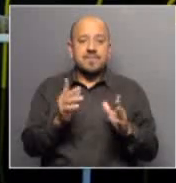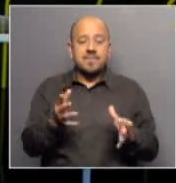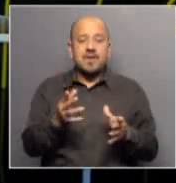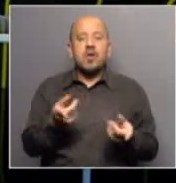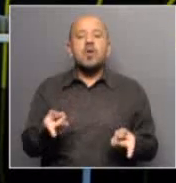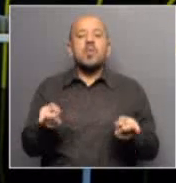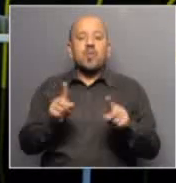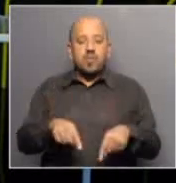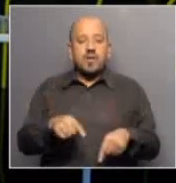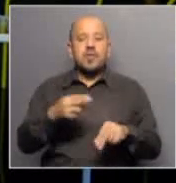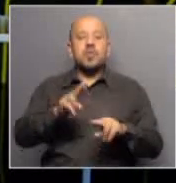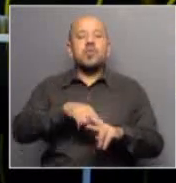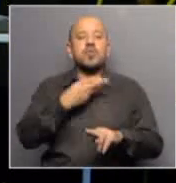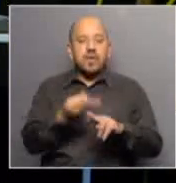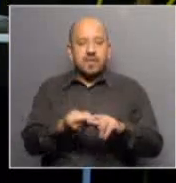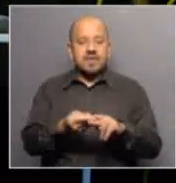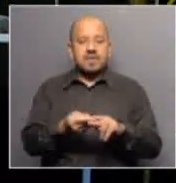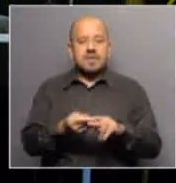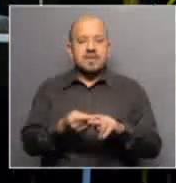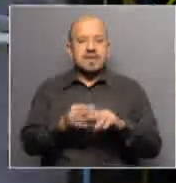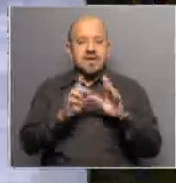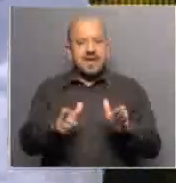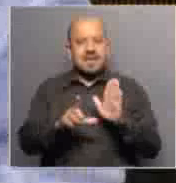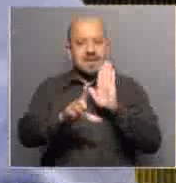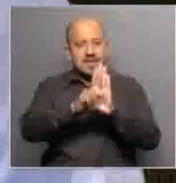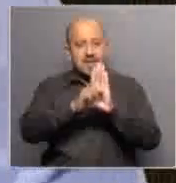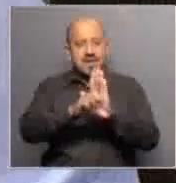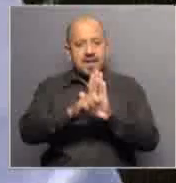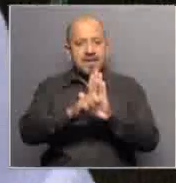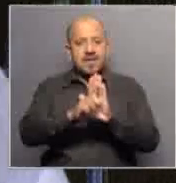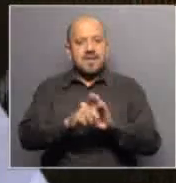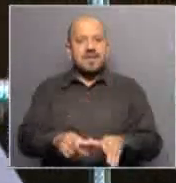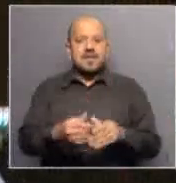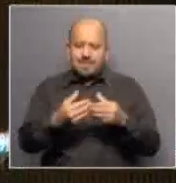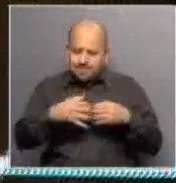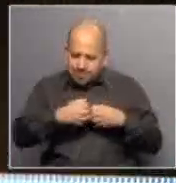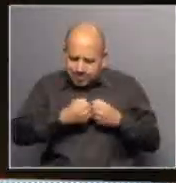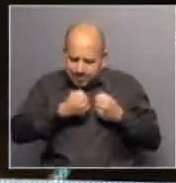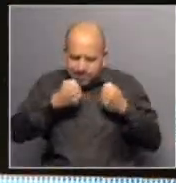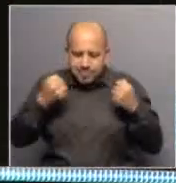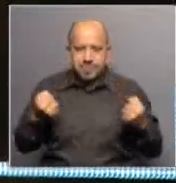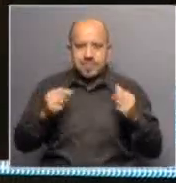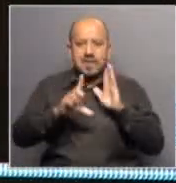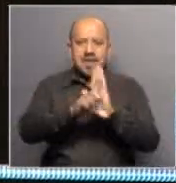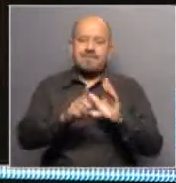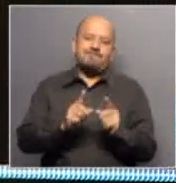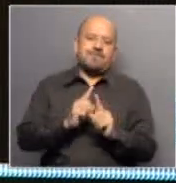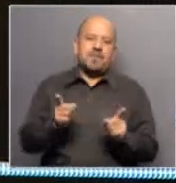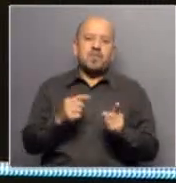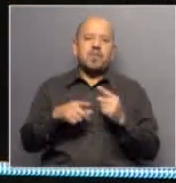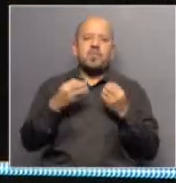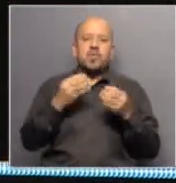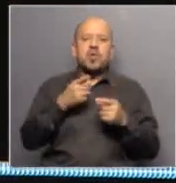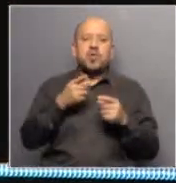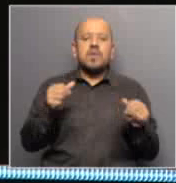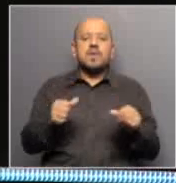insistir en perforar la ley y crear zozobra, porque lo que está haciendo el